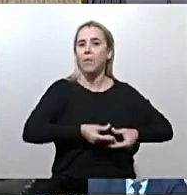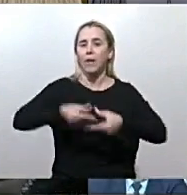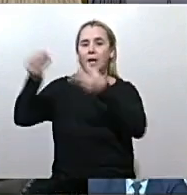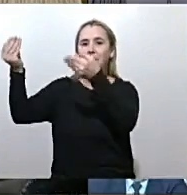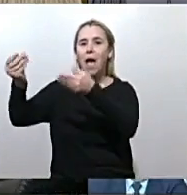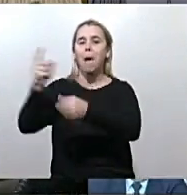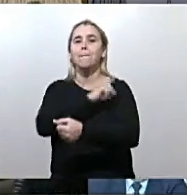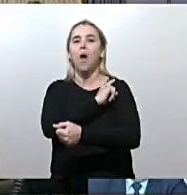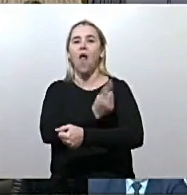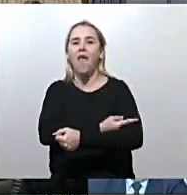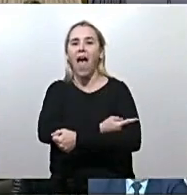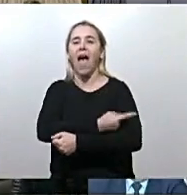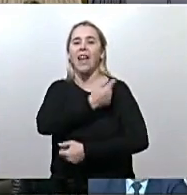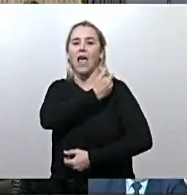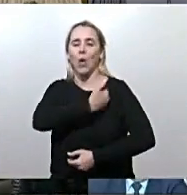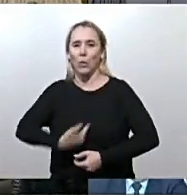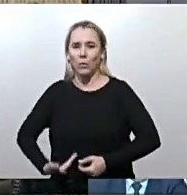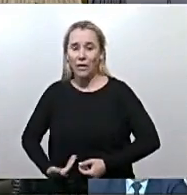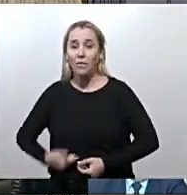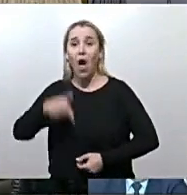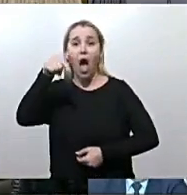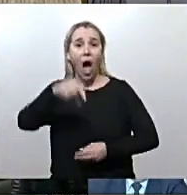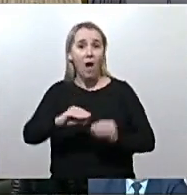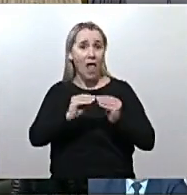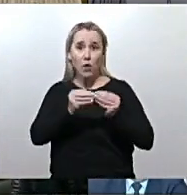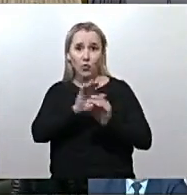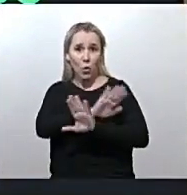Poder Ejecutivo. No habiendo más